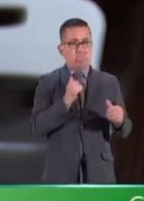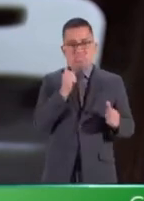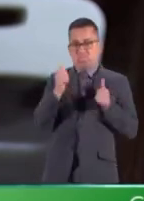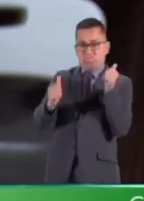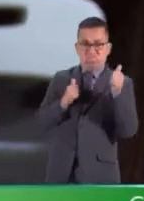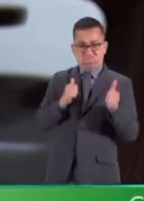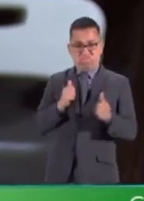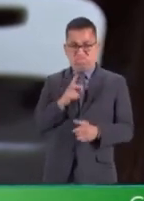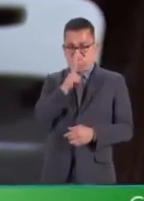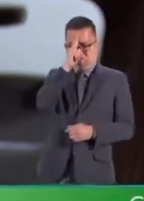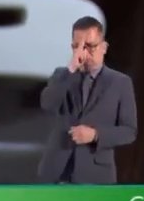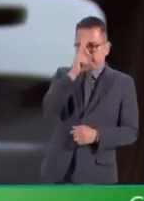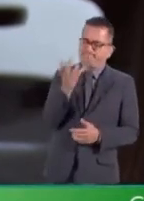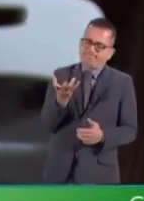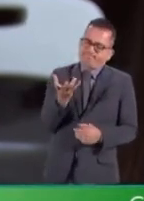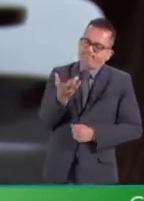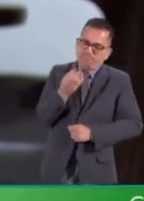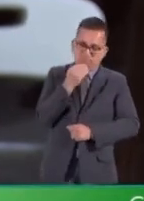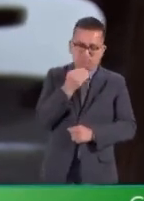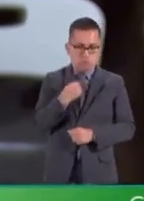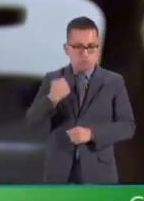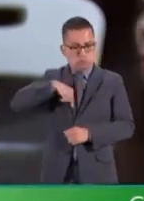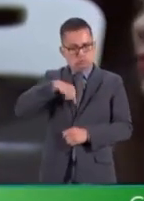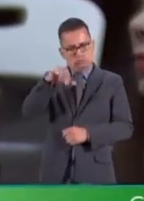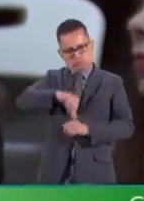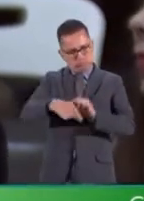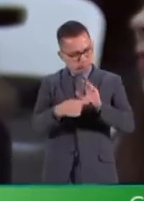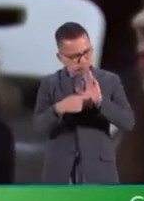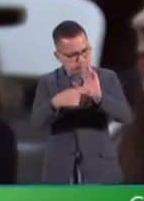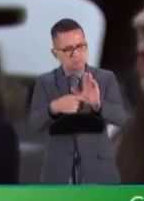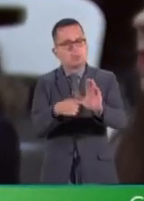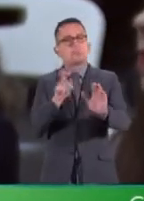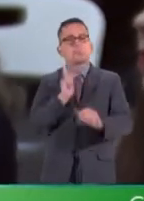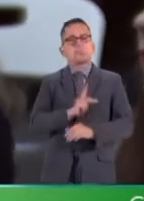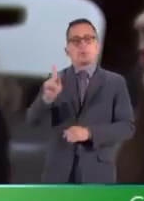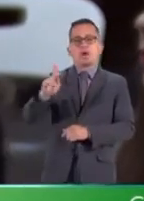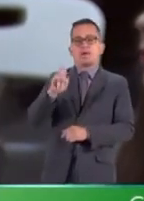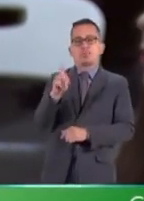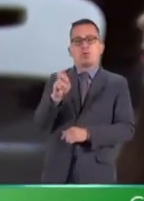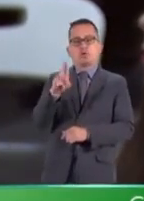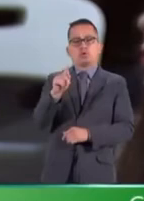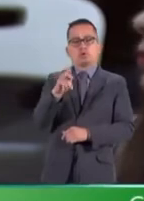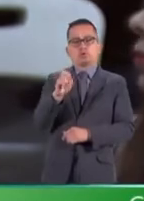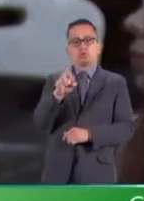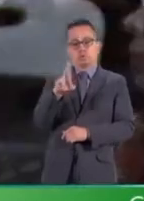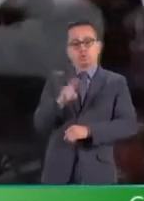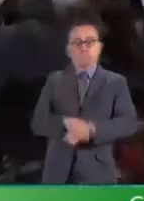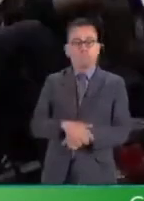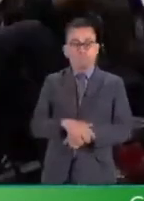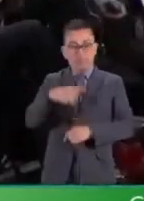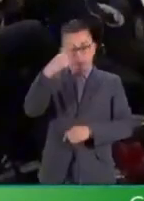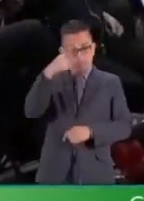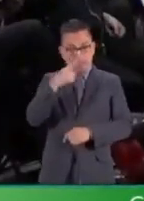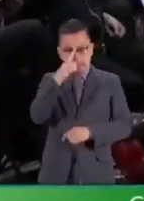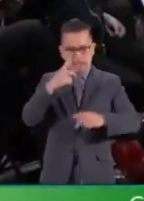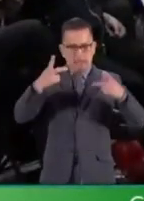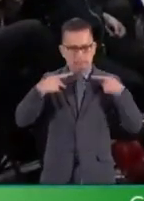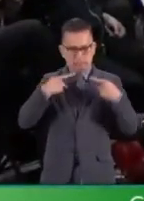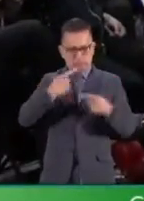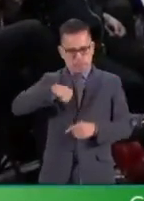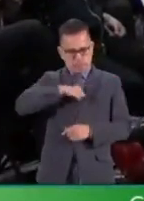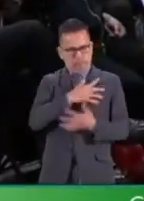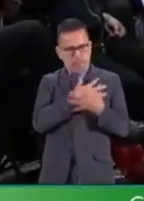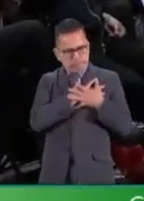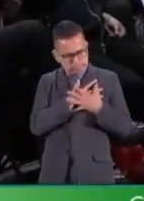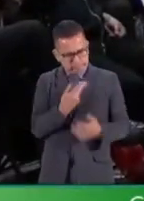de manifiesto, a la manera de Eduardo Couture, que para las y los patriotas nuestro deber es luchar por